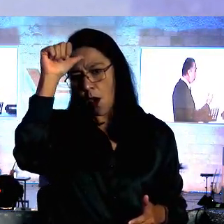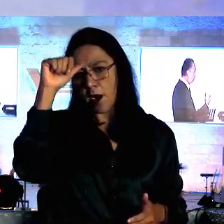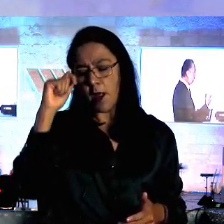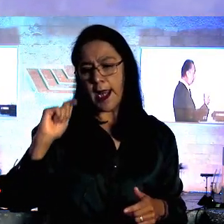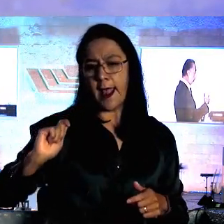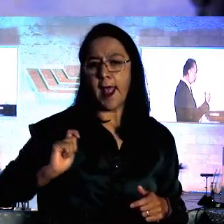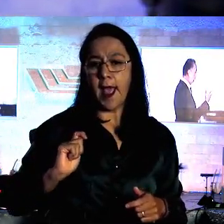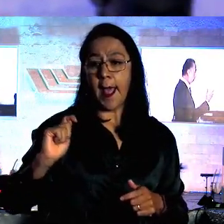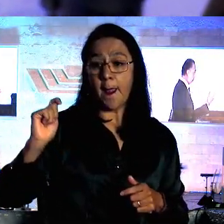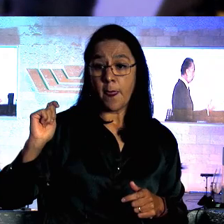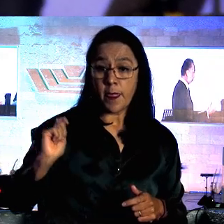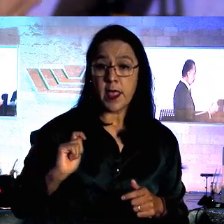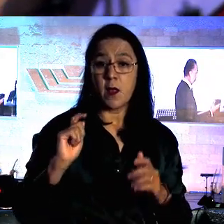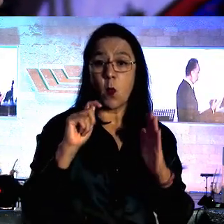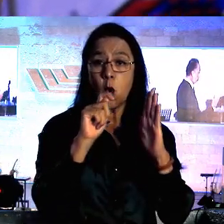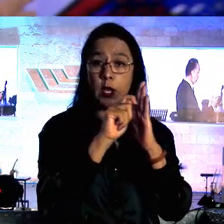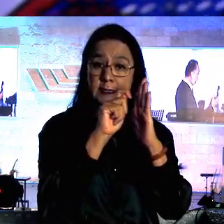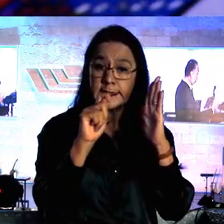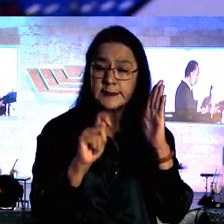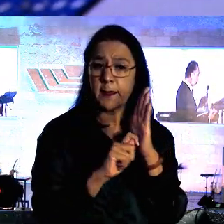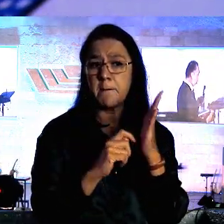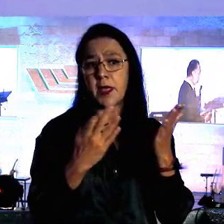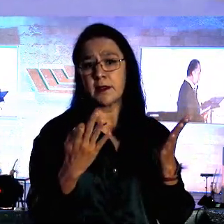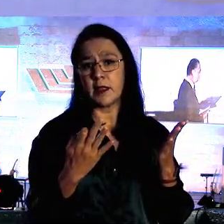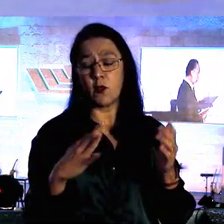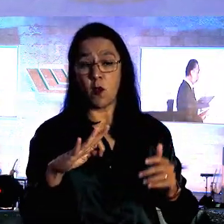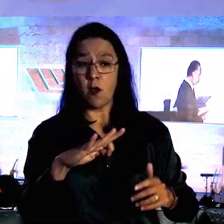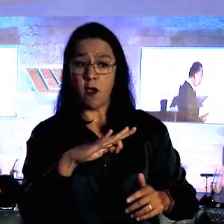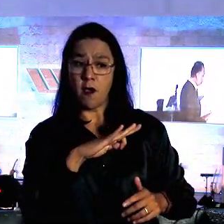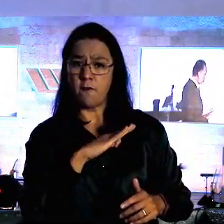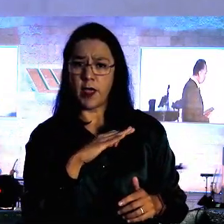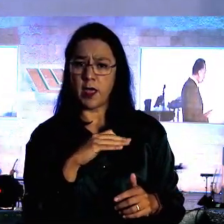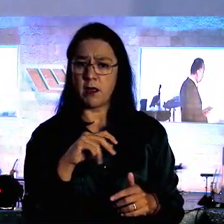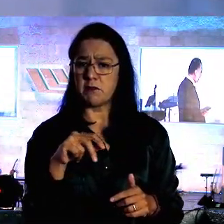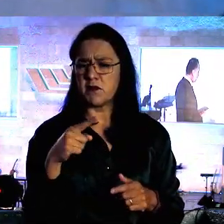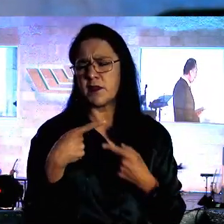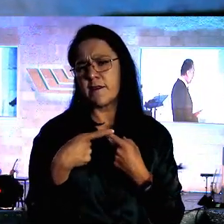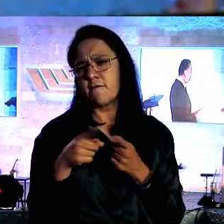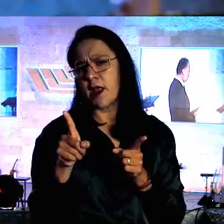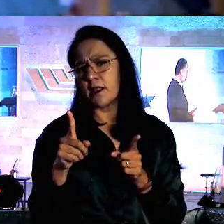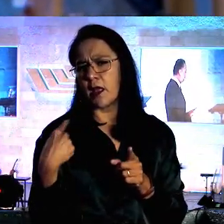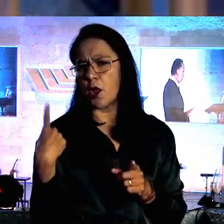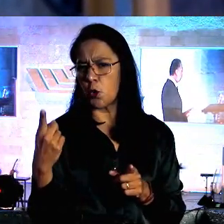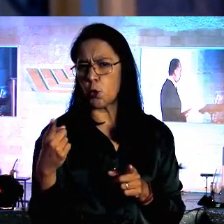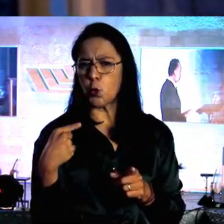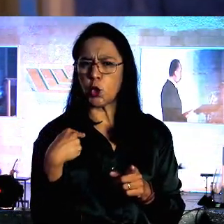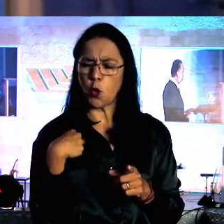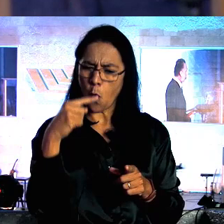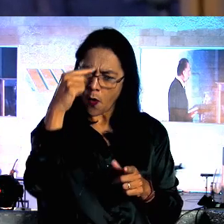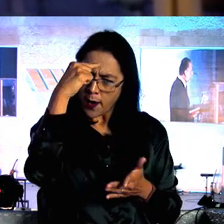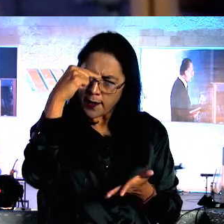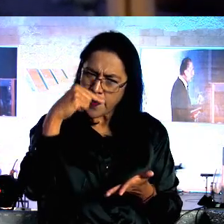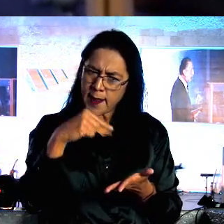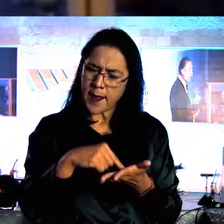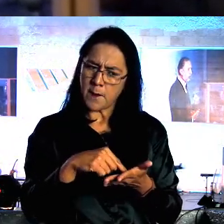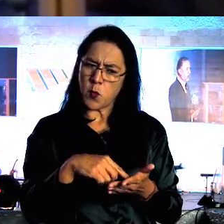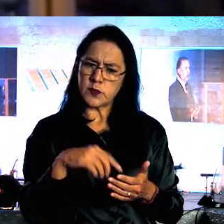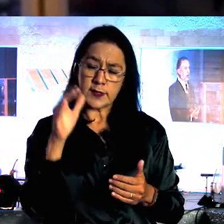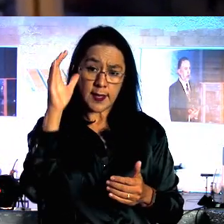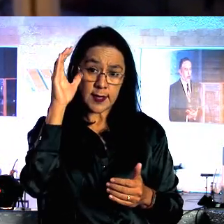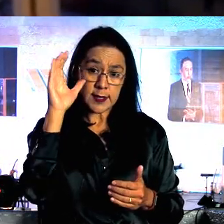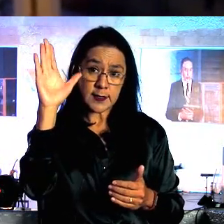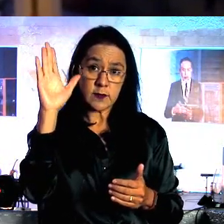no es su fe de acuerdo a lo que nosotros creemos en el Mesías, en Jesucristo, pero